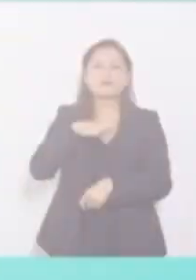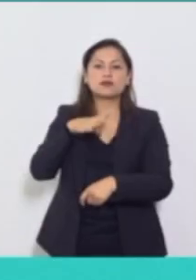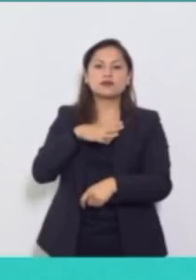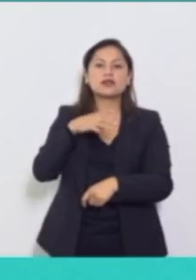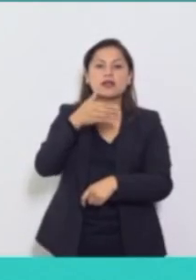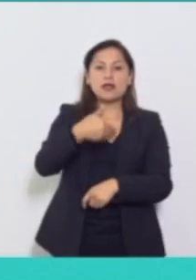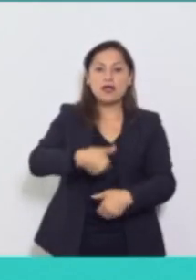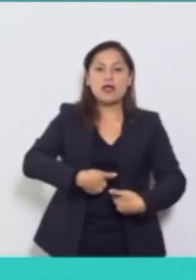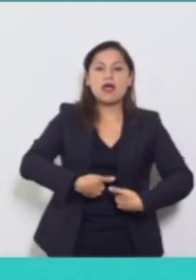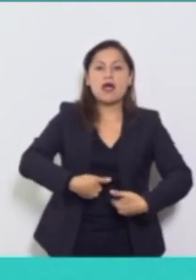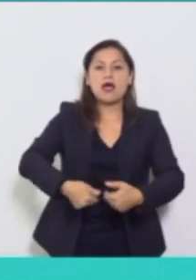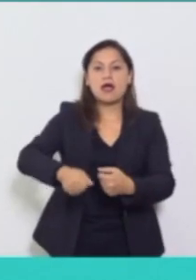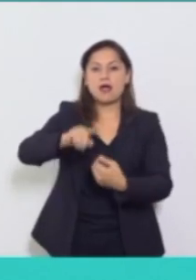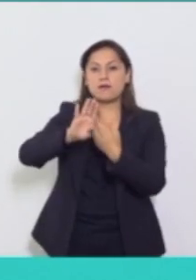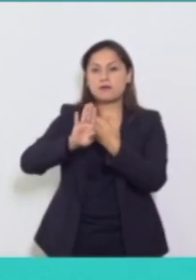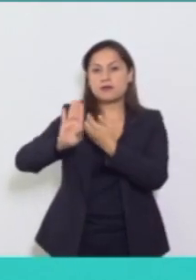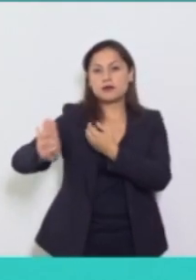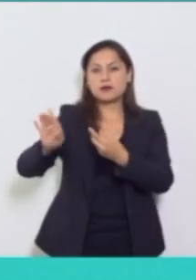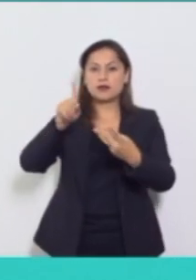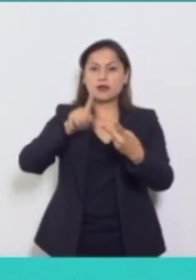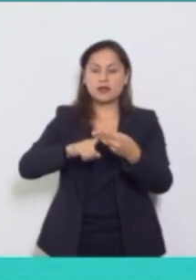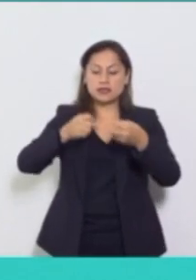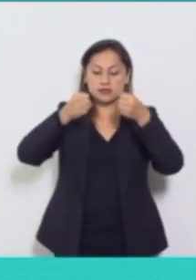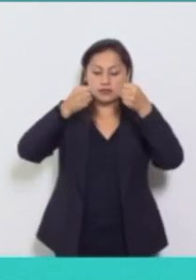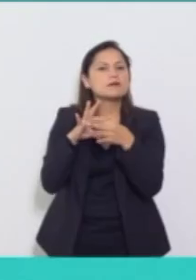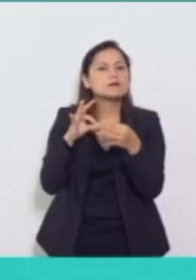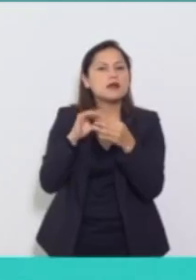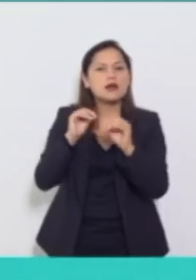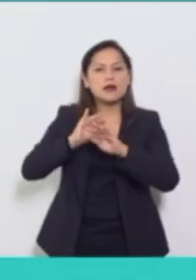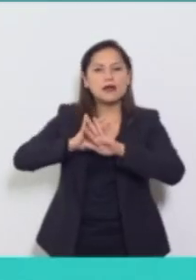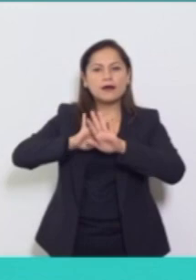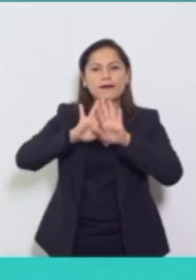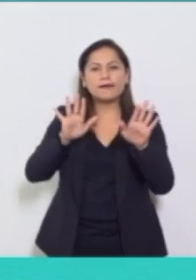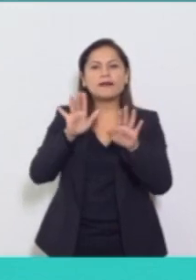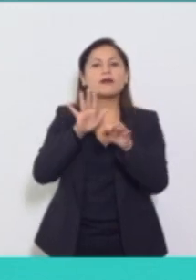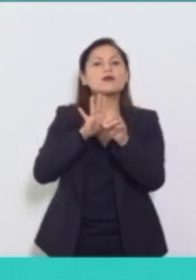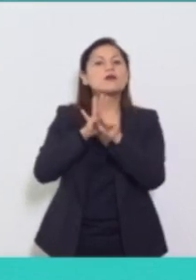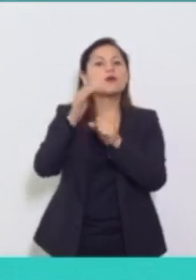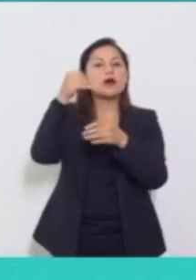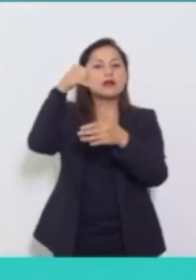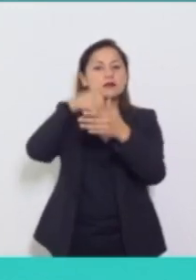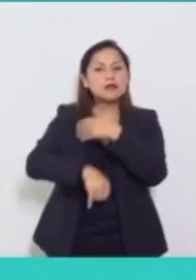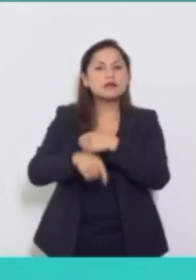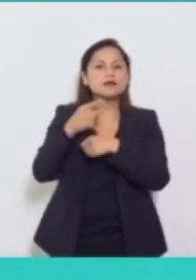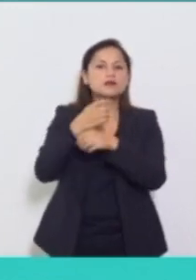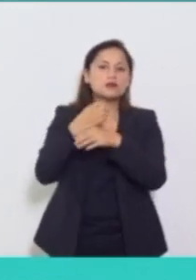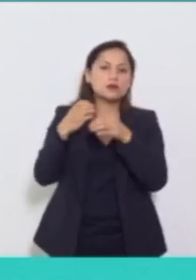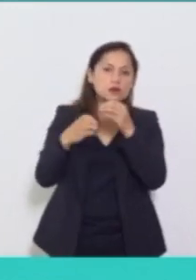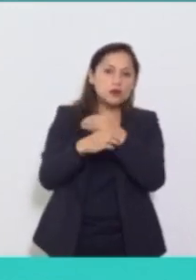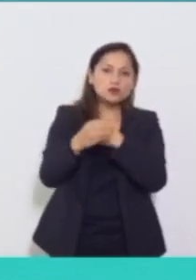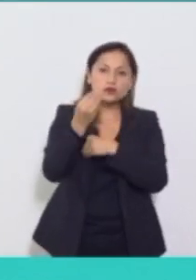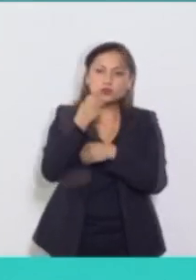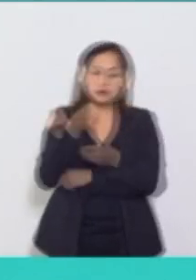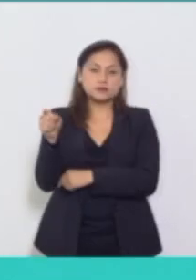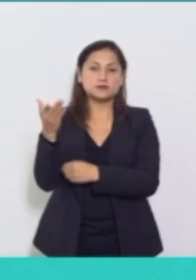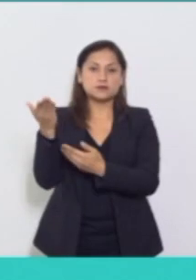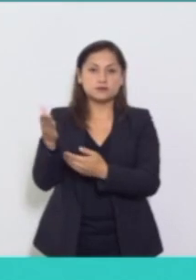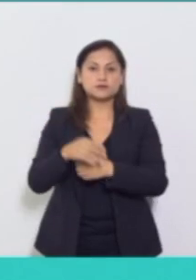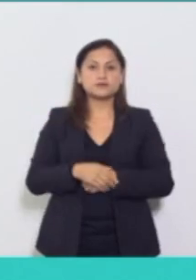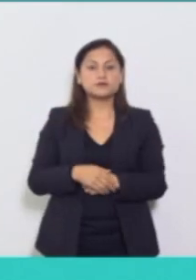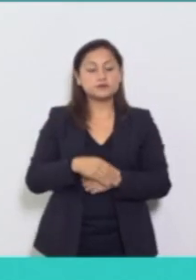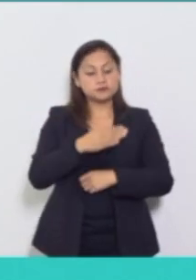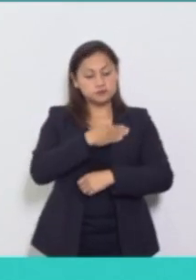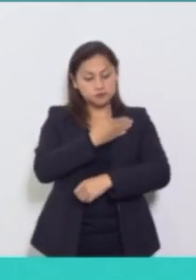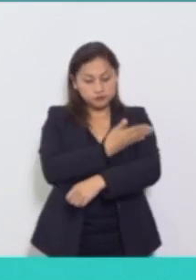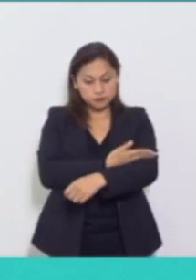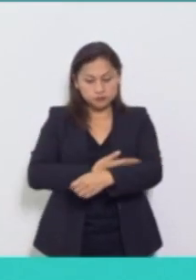obligado. Por lo anterior, el Pleno del INAI determinó modificar la respuesta de DICONSA y le instruyó a realizar una búsqueda exhaustiva en todas las áreas competentes a fin de que